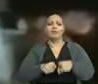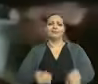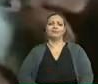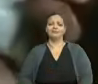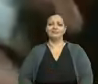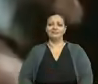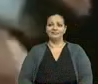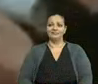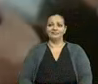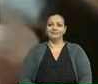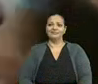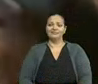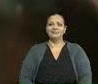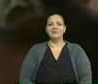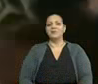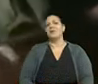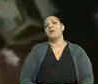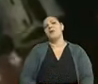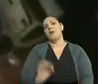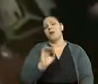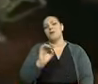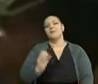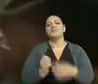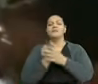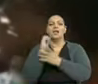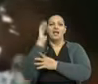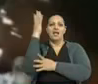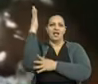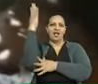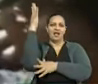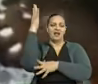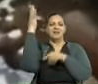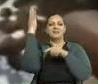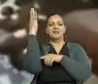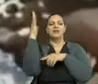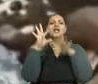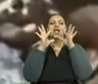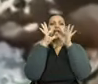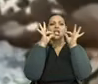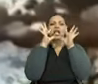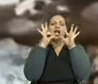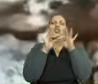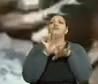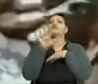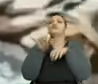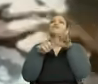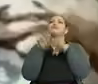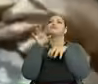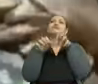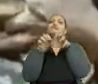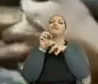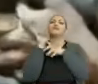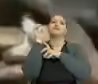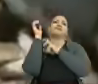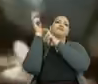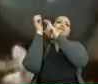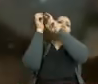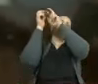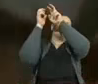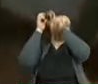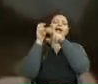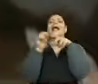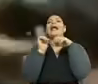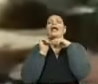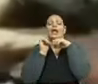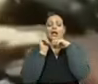subió por creerse Superman. Se trepó al árbol, ¿ah? No voy a decir que también como el hombre araña, van a